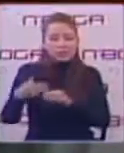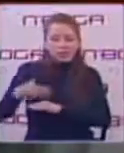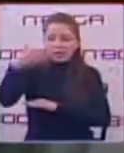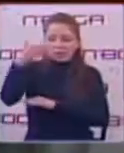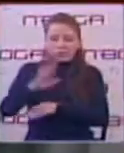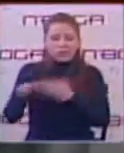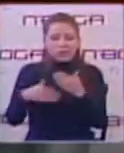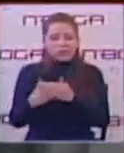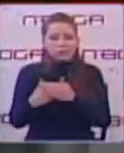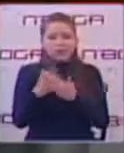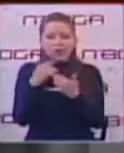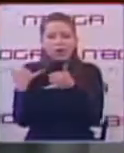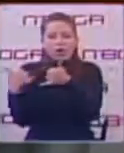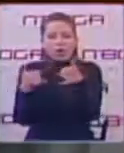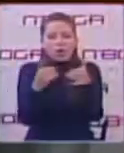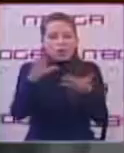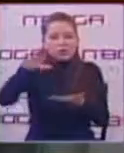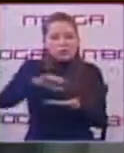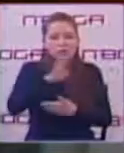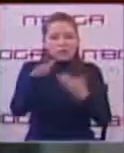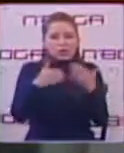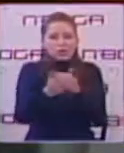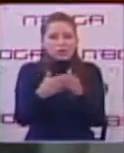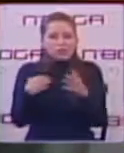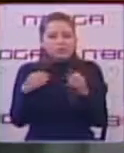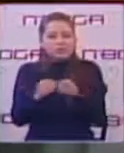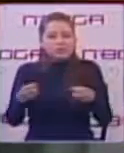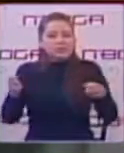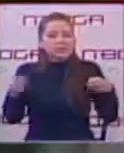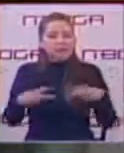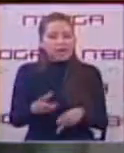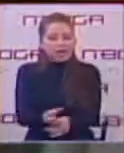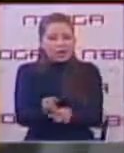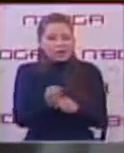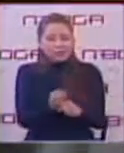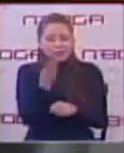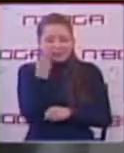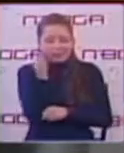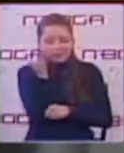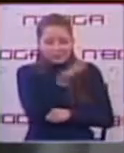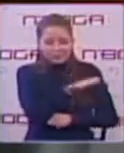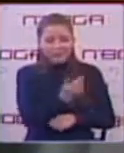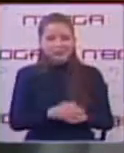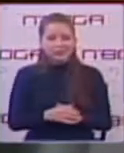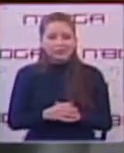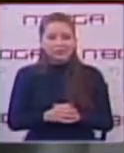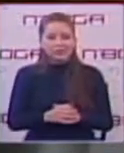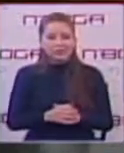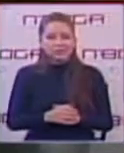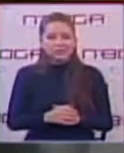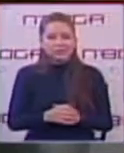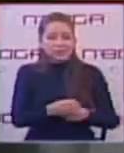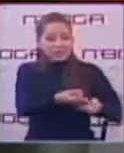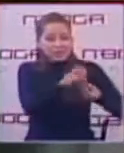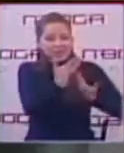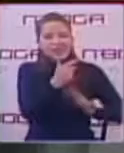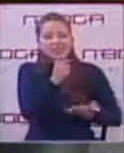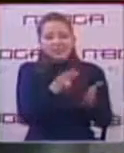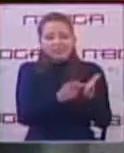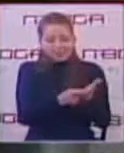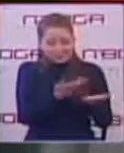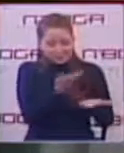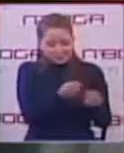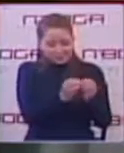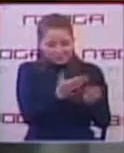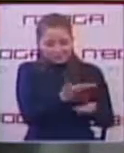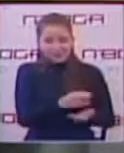pequeños también. Los juegos mecánicos cuentan con todas las seguridades y Nelly Aguiar precisamente se encuentra desde el lugar turístico y nos tiene más detalles. Adelante